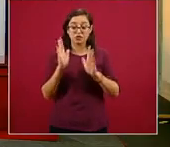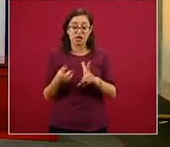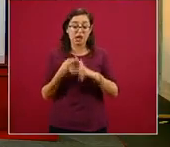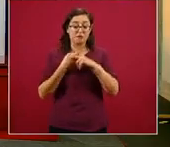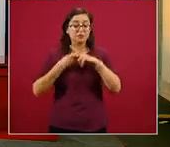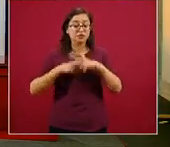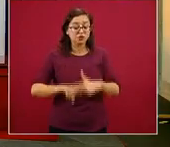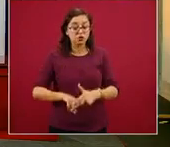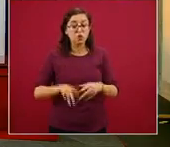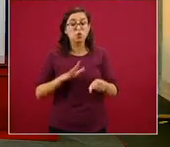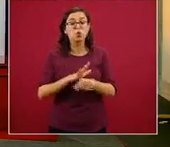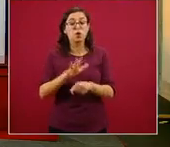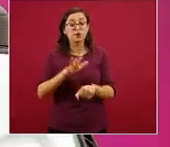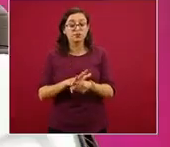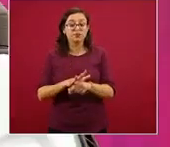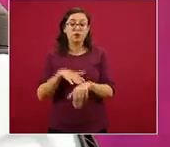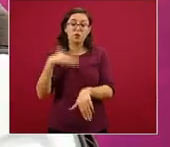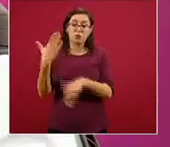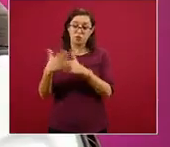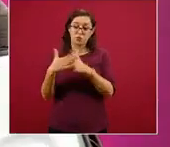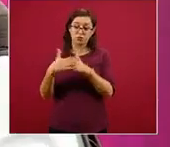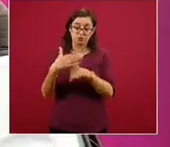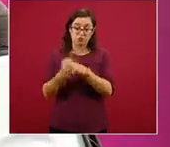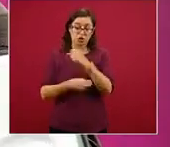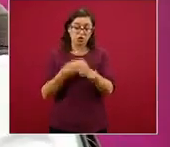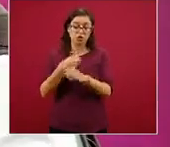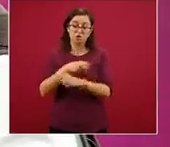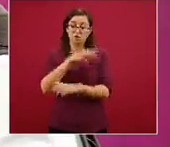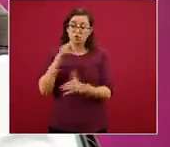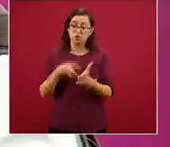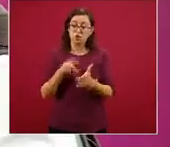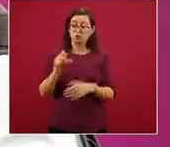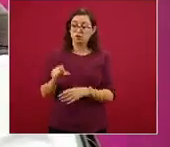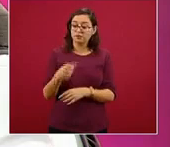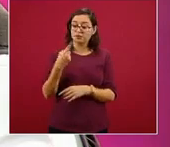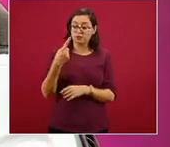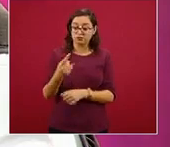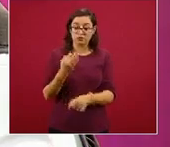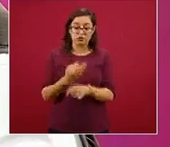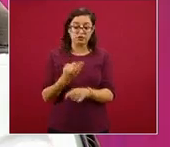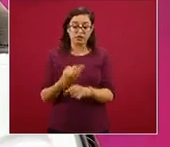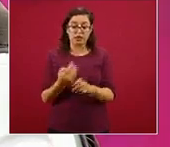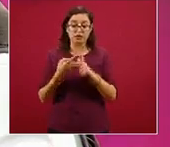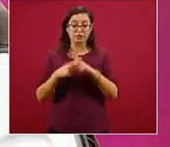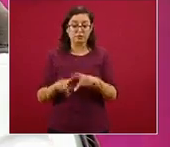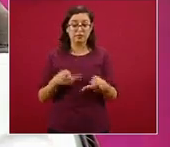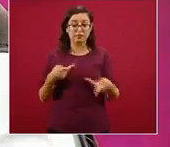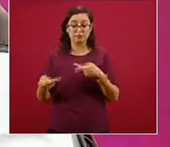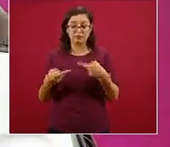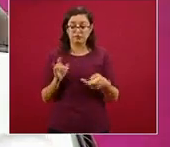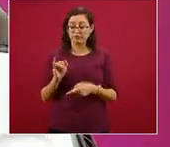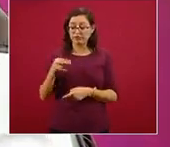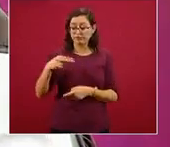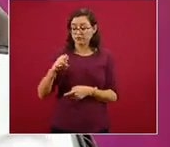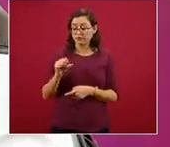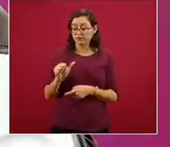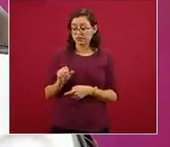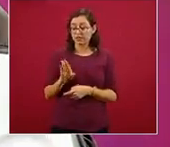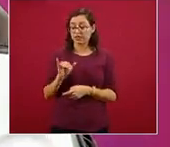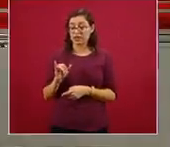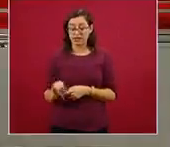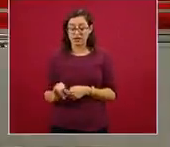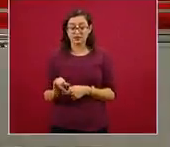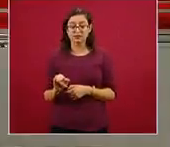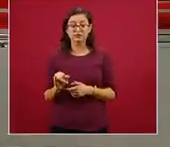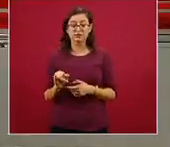es precisamente que a partir del próximo año, y esto ya se está planificando desde el presente, el INSABI, a través precisamente